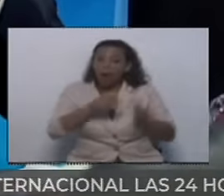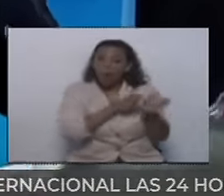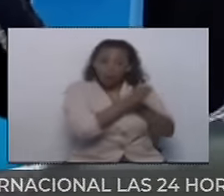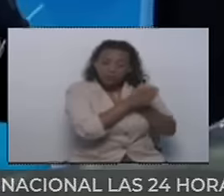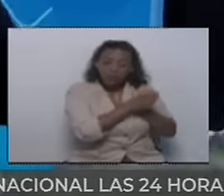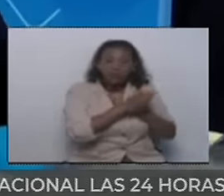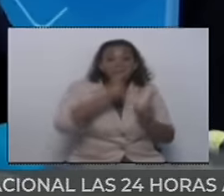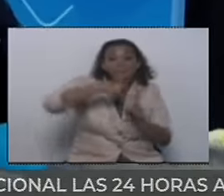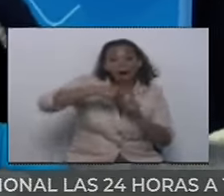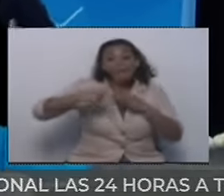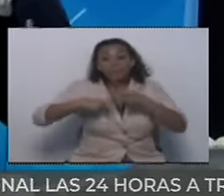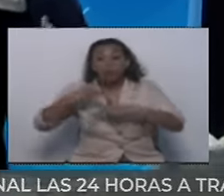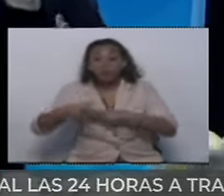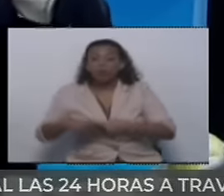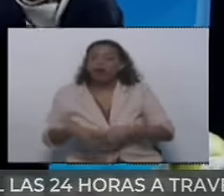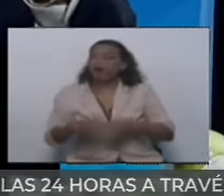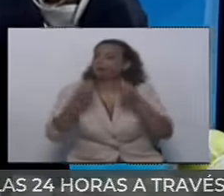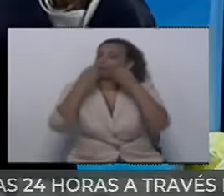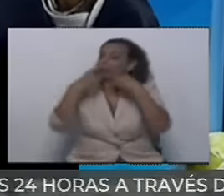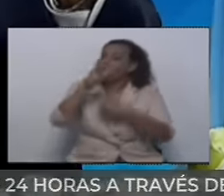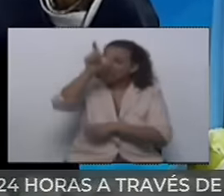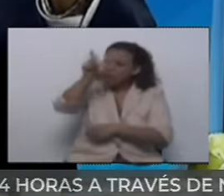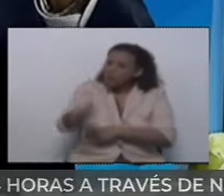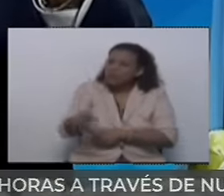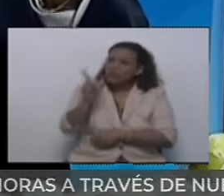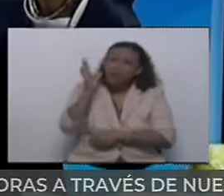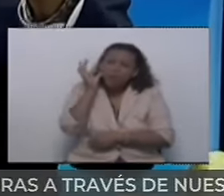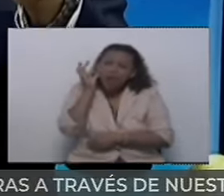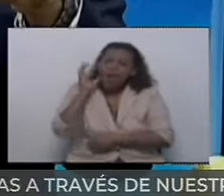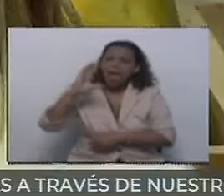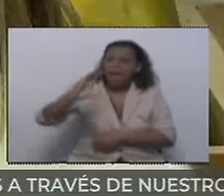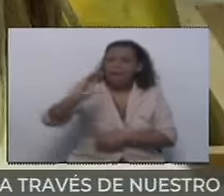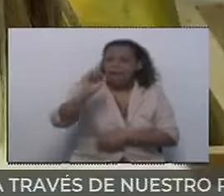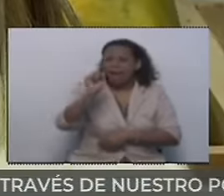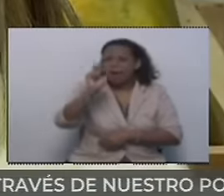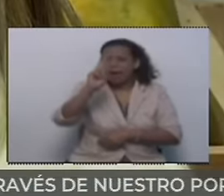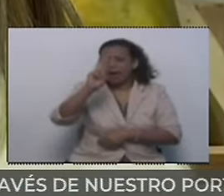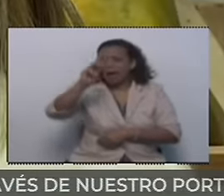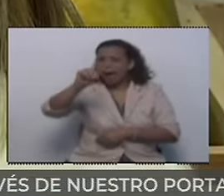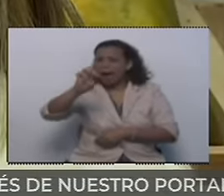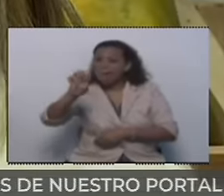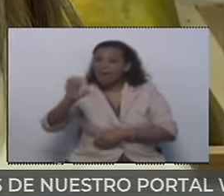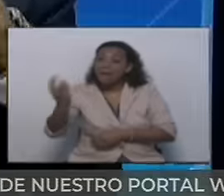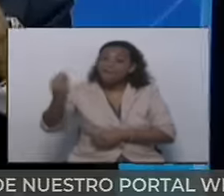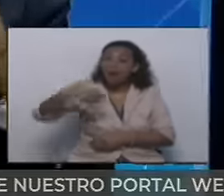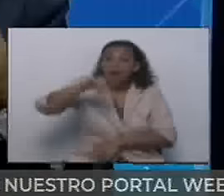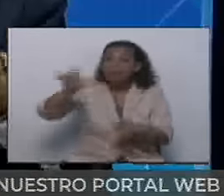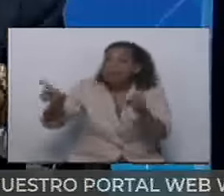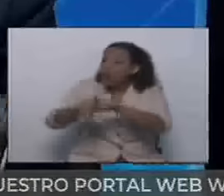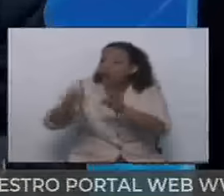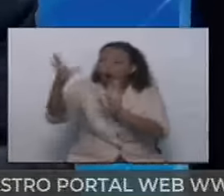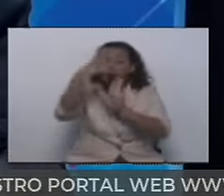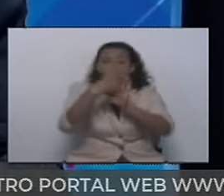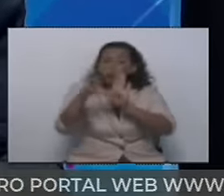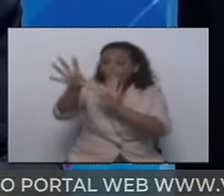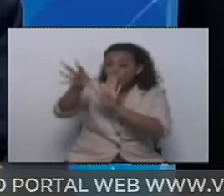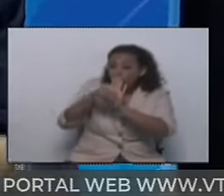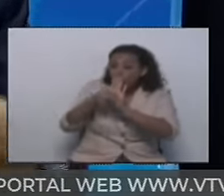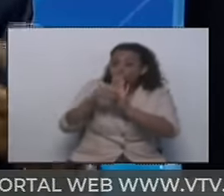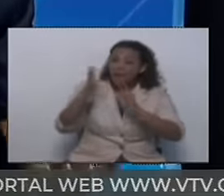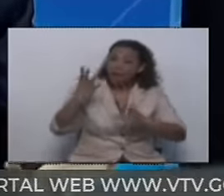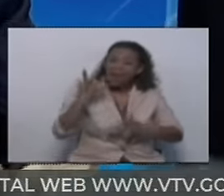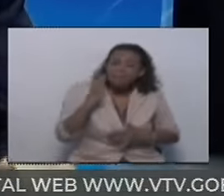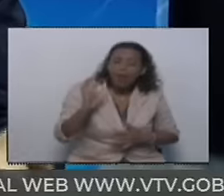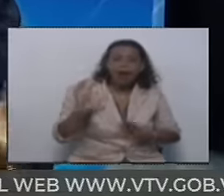felicidad que gente como Carmen pudiera multiplicarse por miles para que sean también